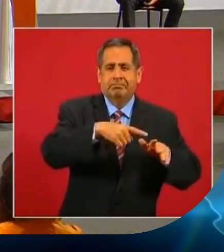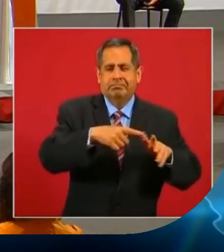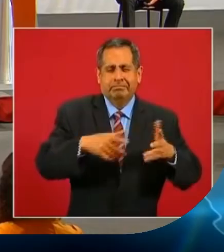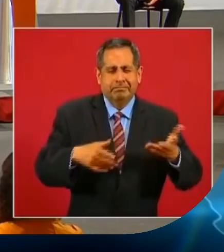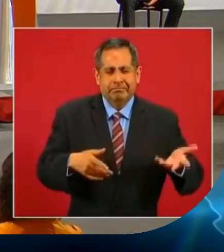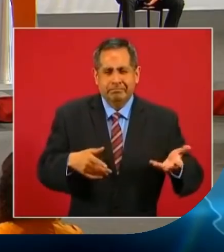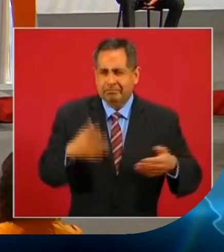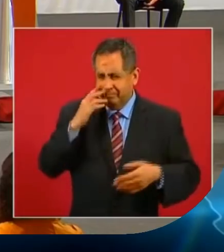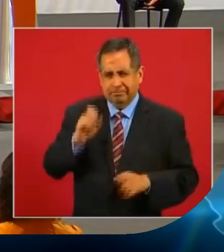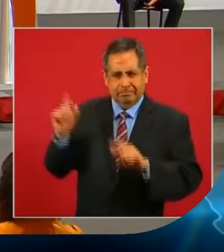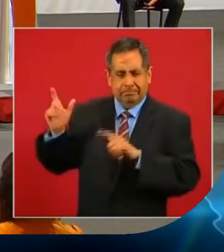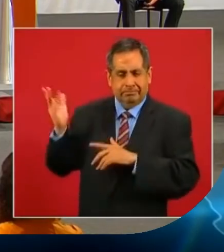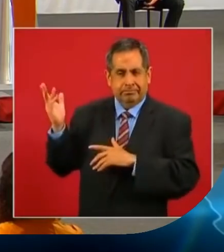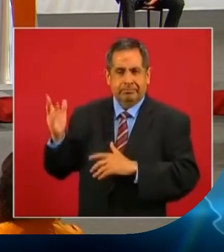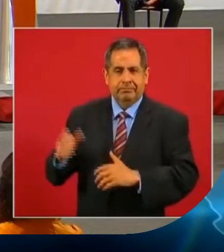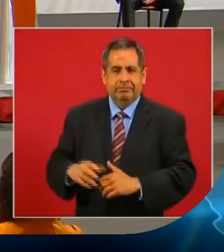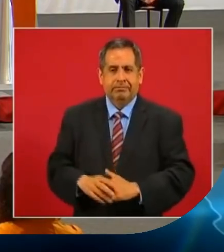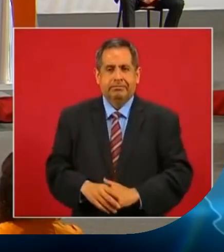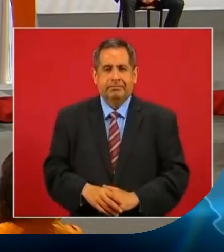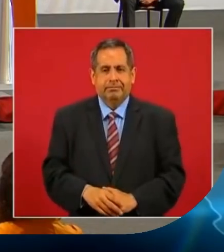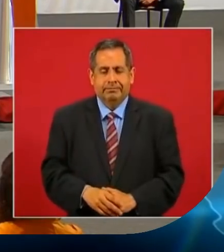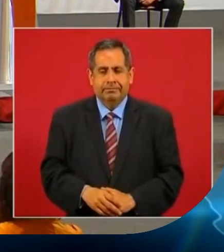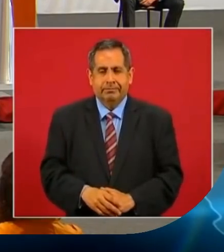Pongan las ocho columnas.